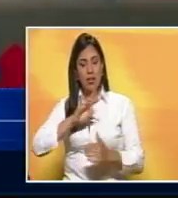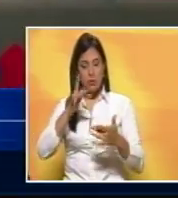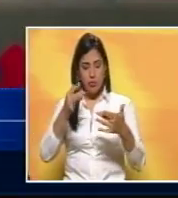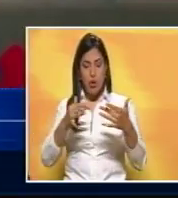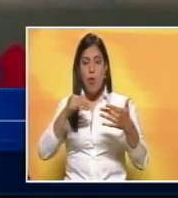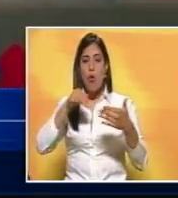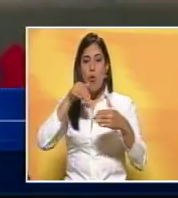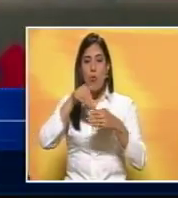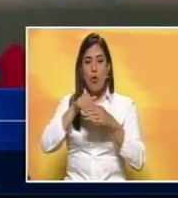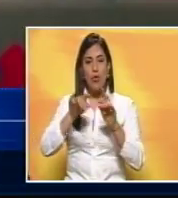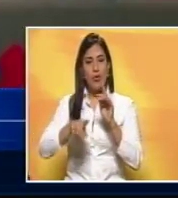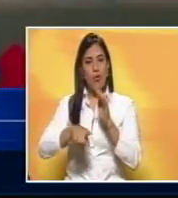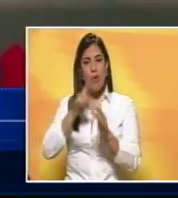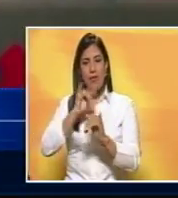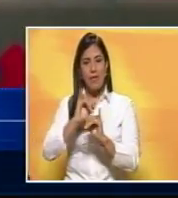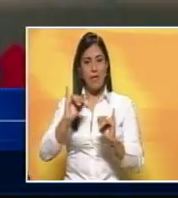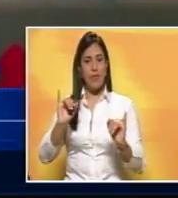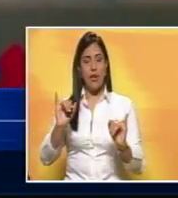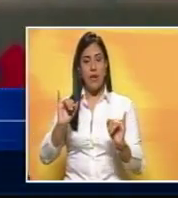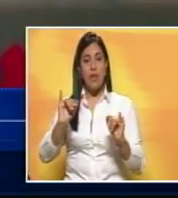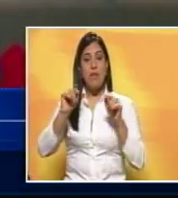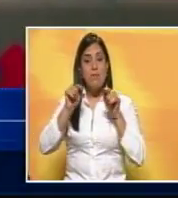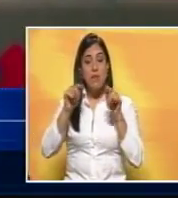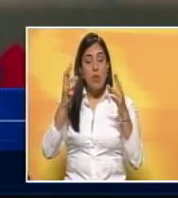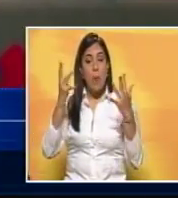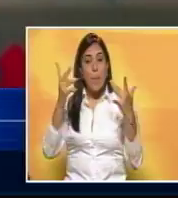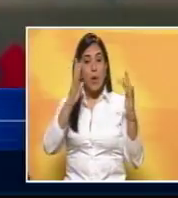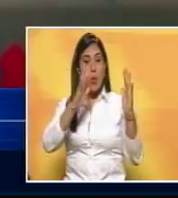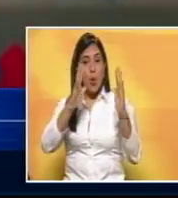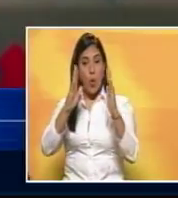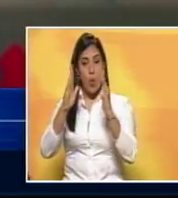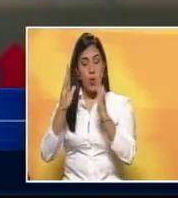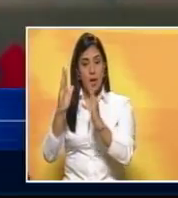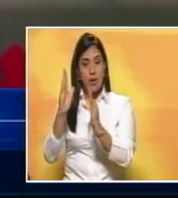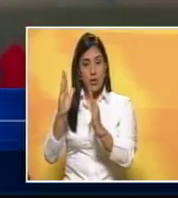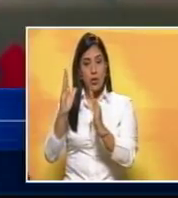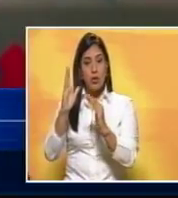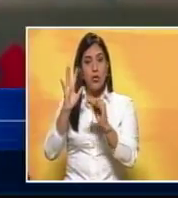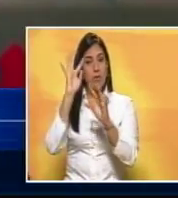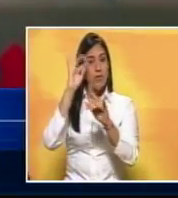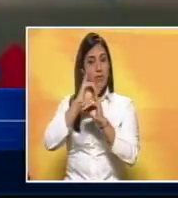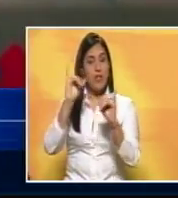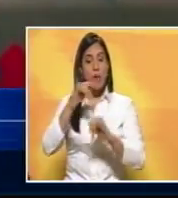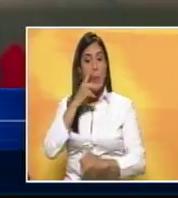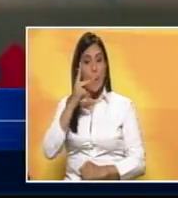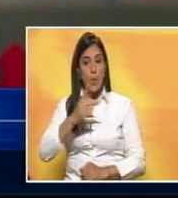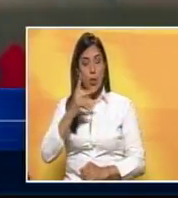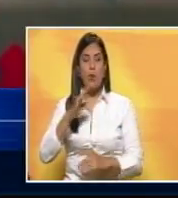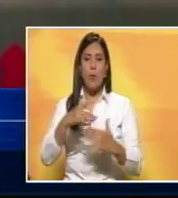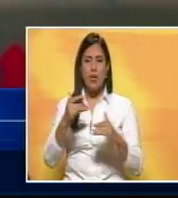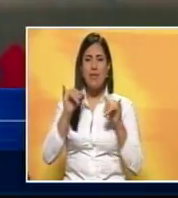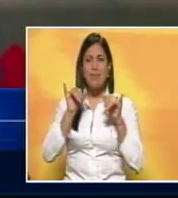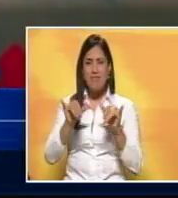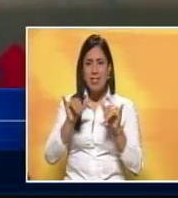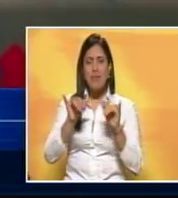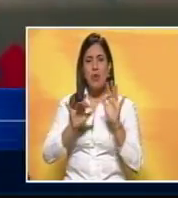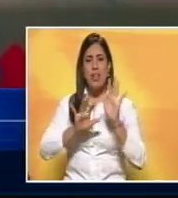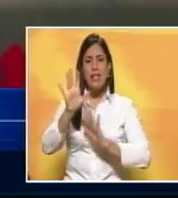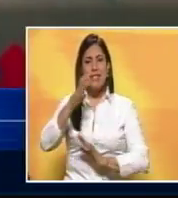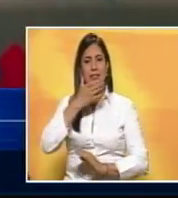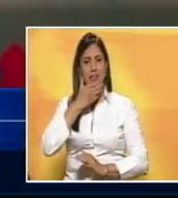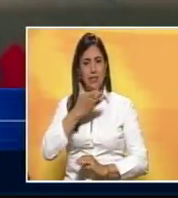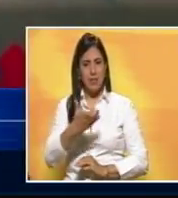registro electoral definitivo que está en las manos de las organizaciones con fines políticos, porque es el mismo del 15